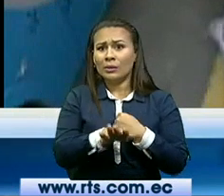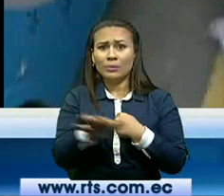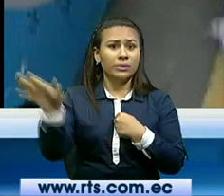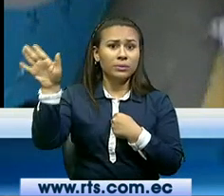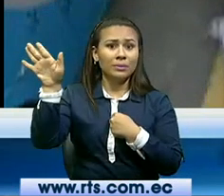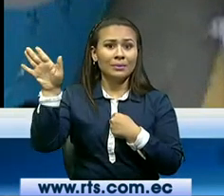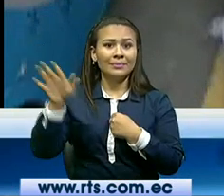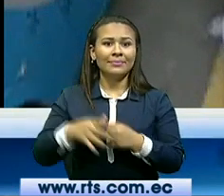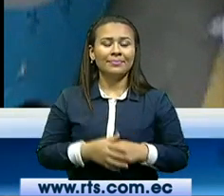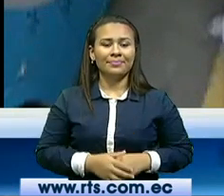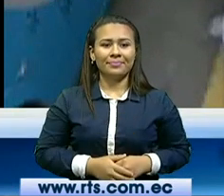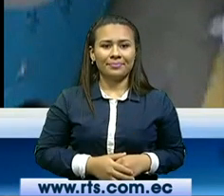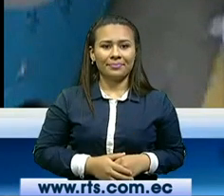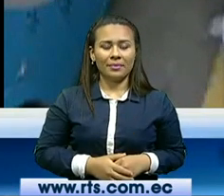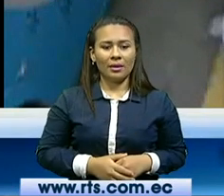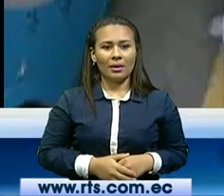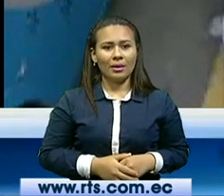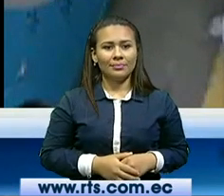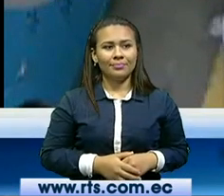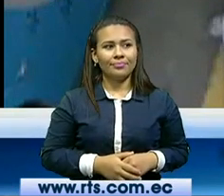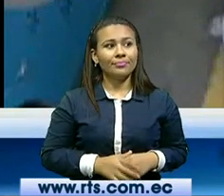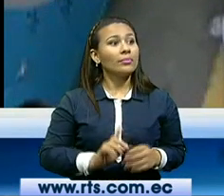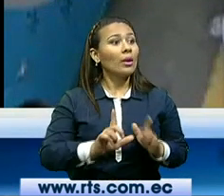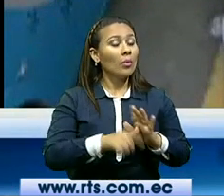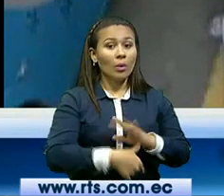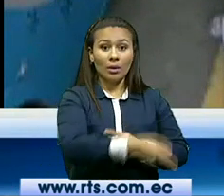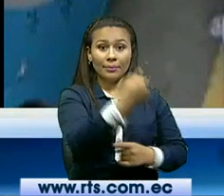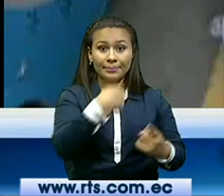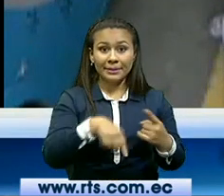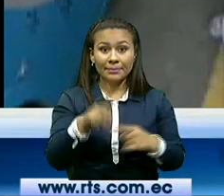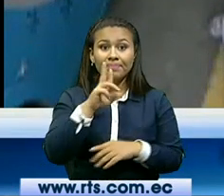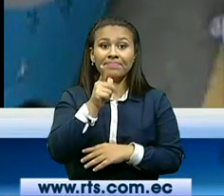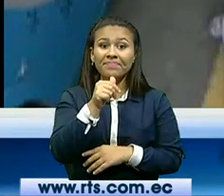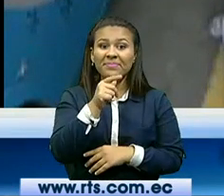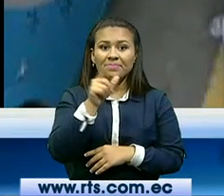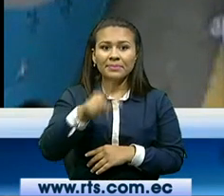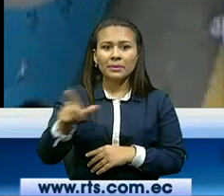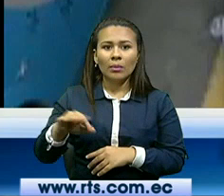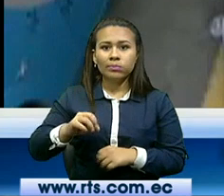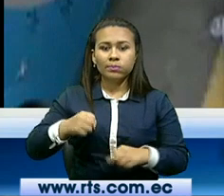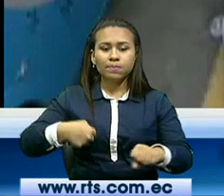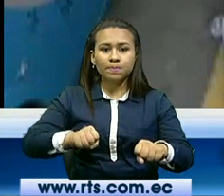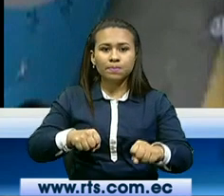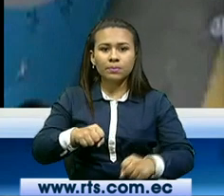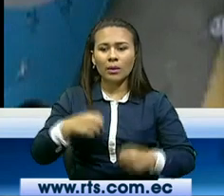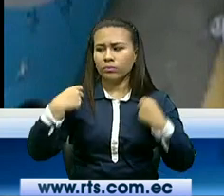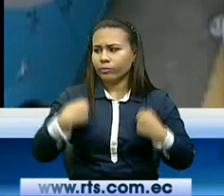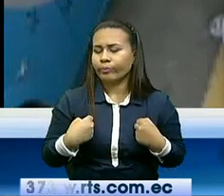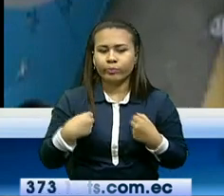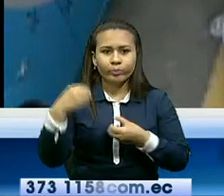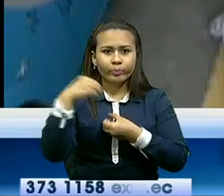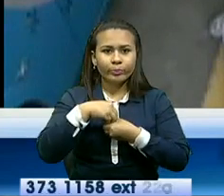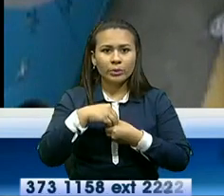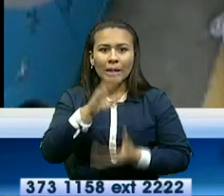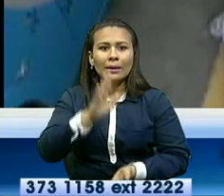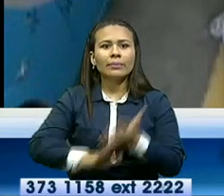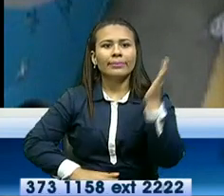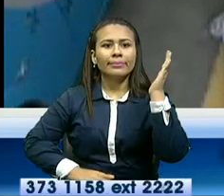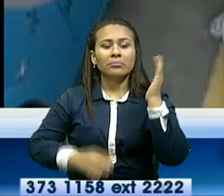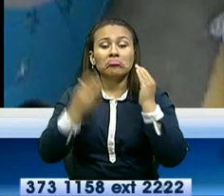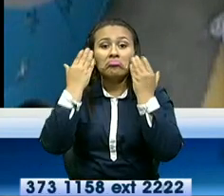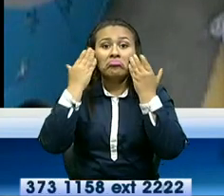sitio. Acto seguido, los antisociales huyen con el botín, con dirección desconocida.